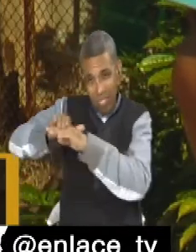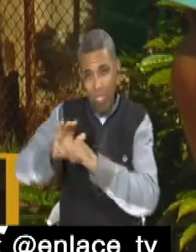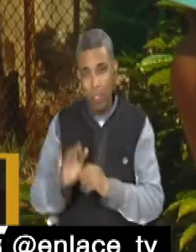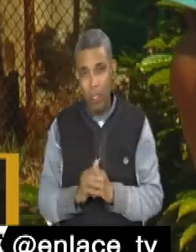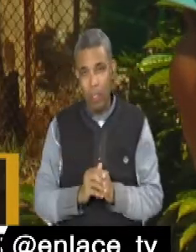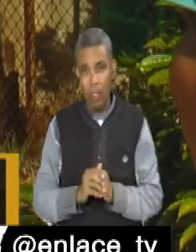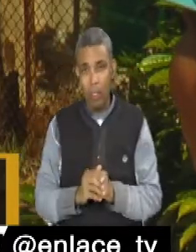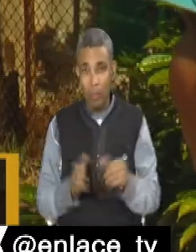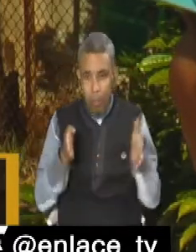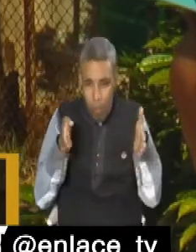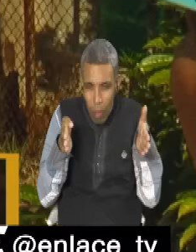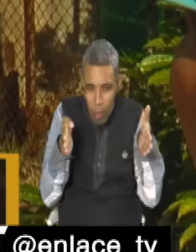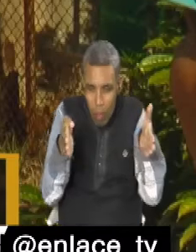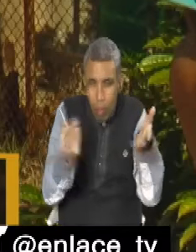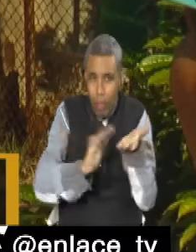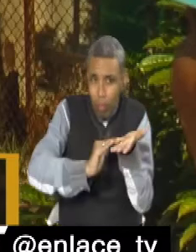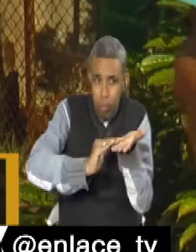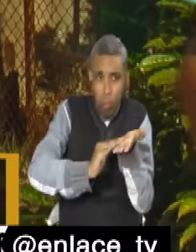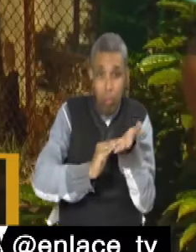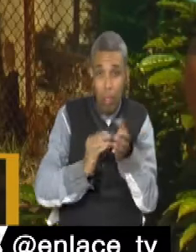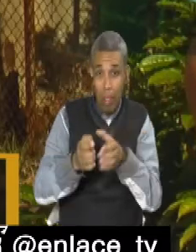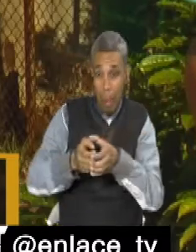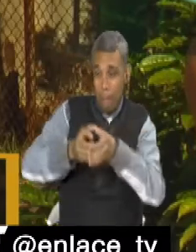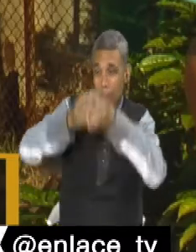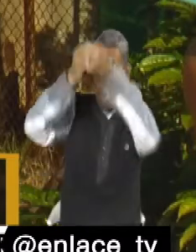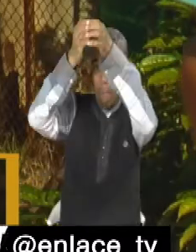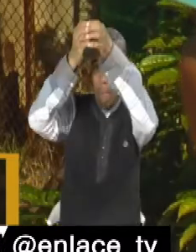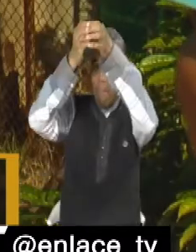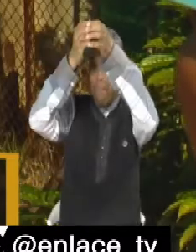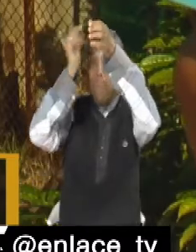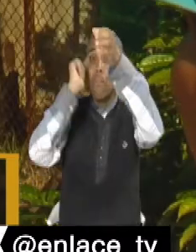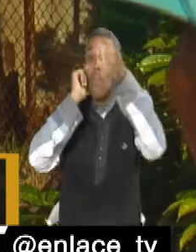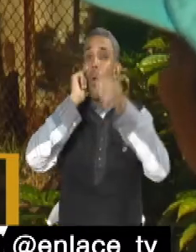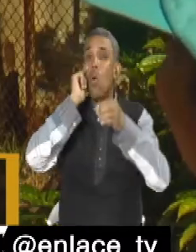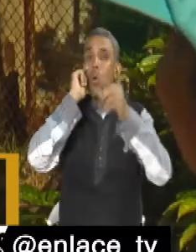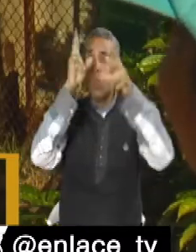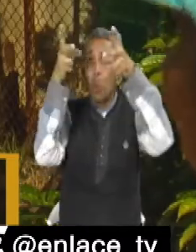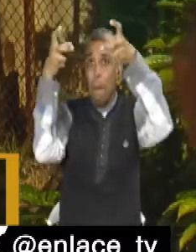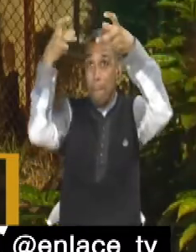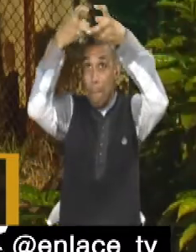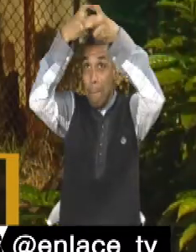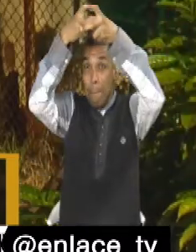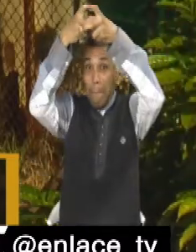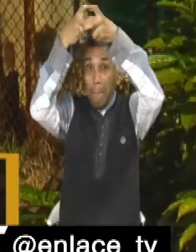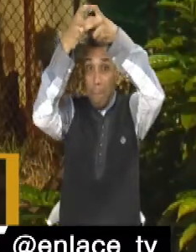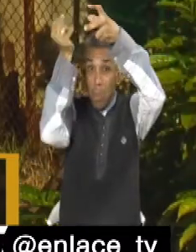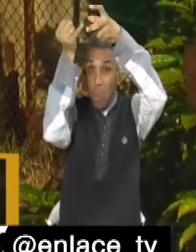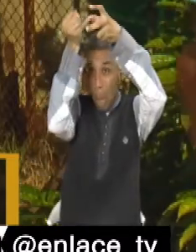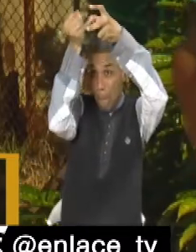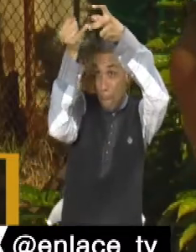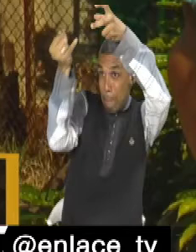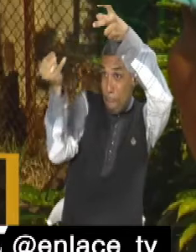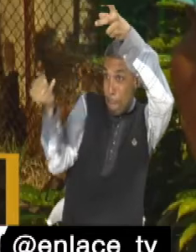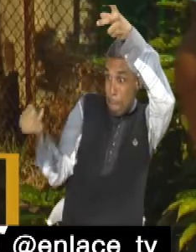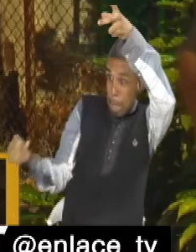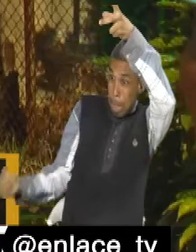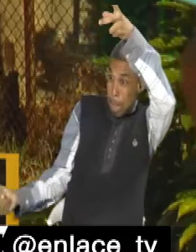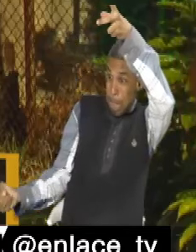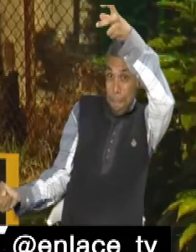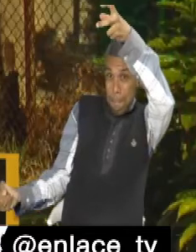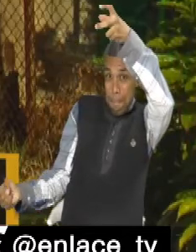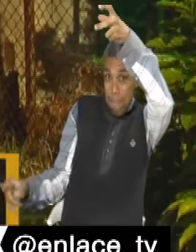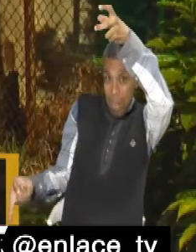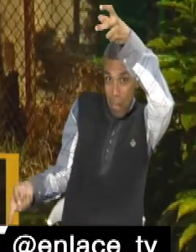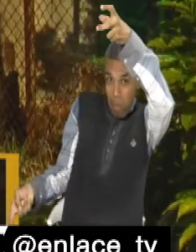que hay aquí y un templete que está obstaculizando el paso para que la máquina ingrese hasta allá, es imposible que el trabajo